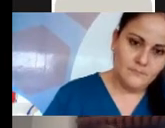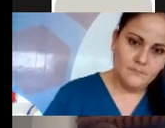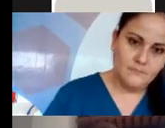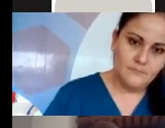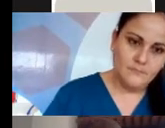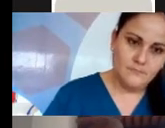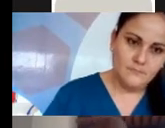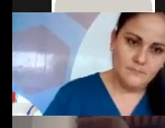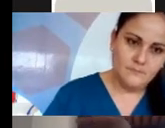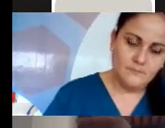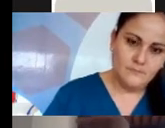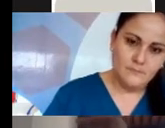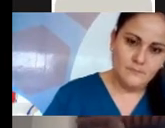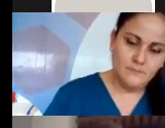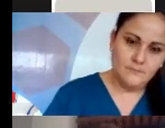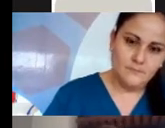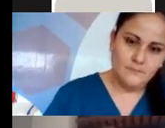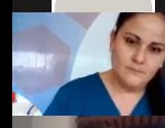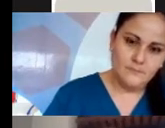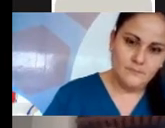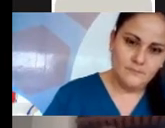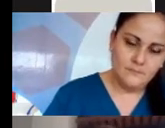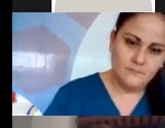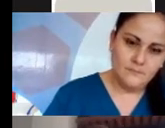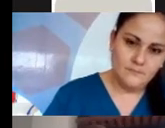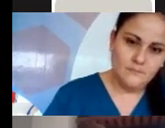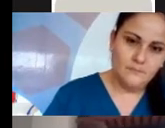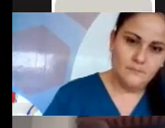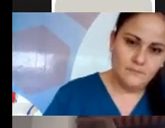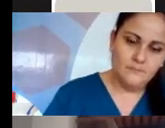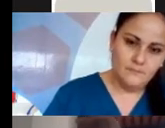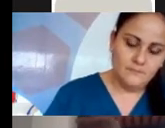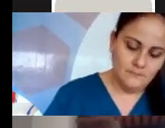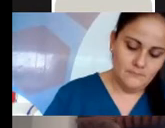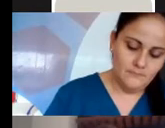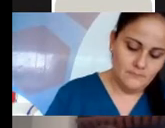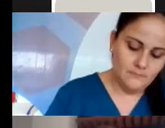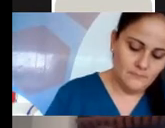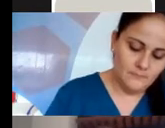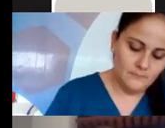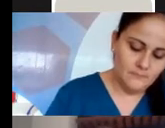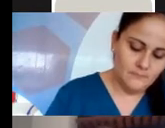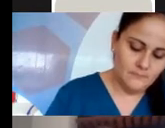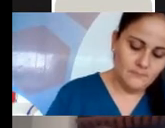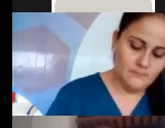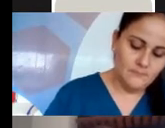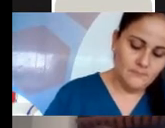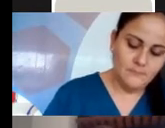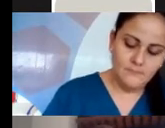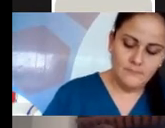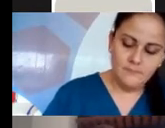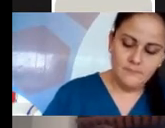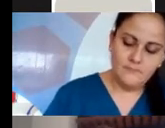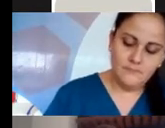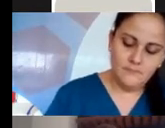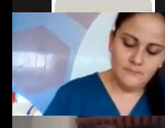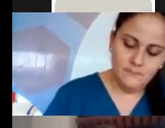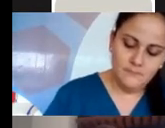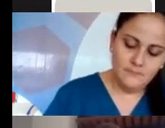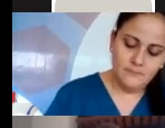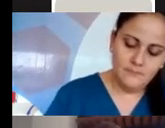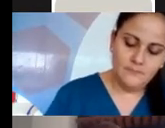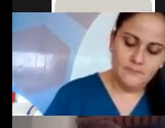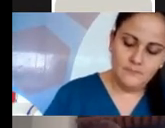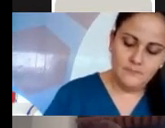gusta exagerar la fijación de los pies del paciente, permitirle un pequeño movimiento sin que